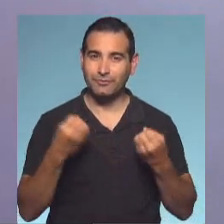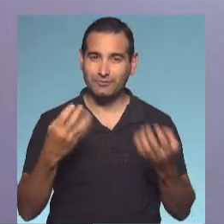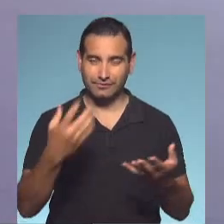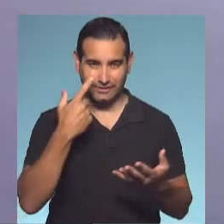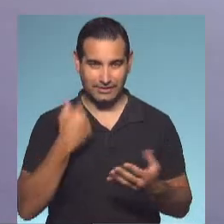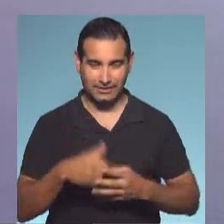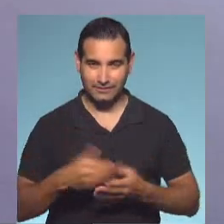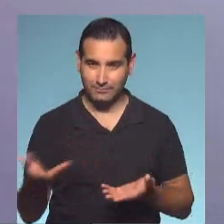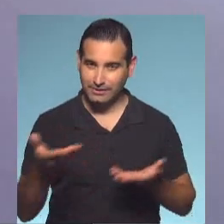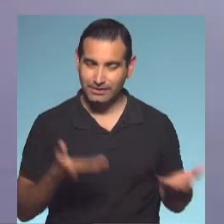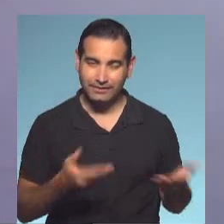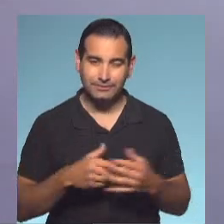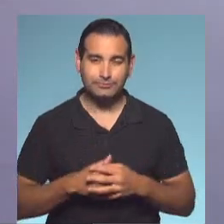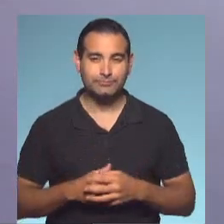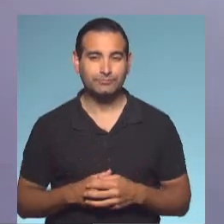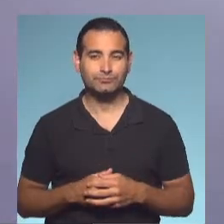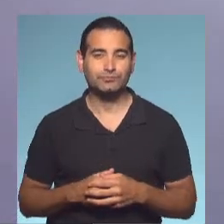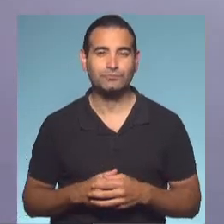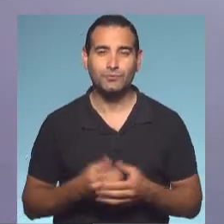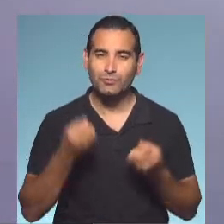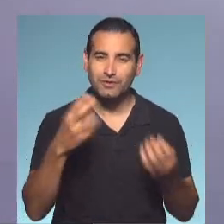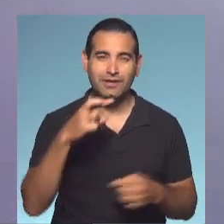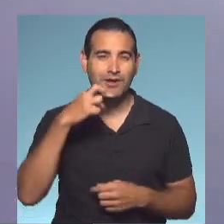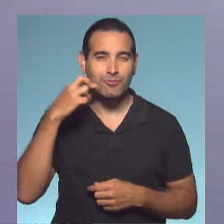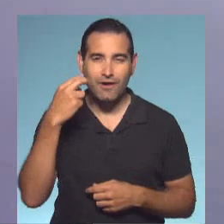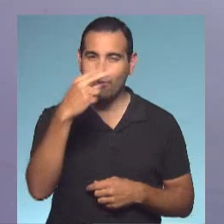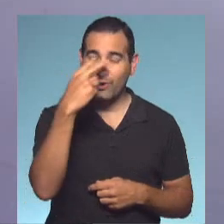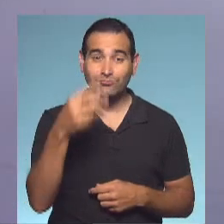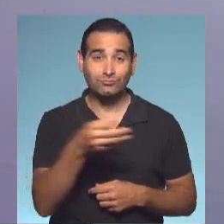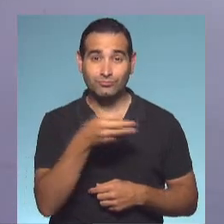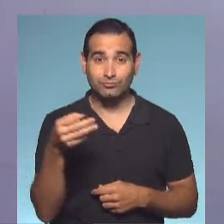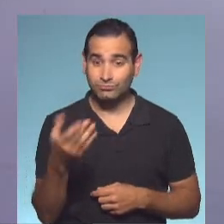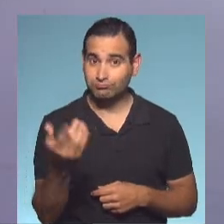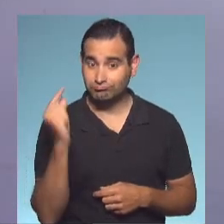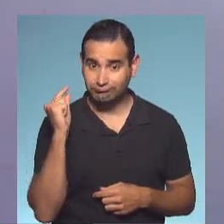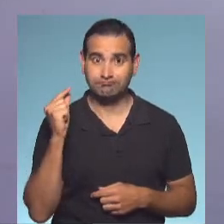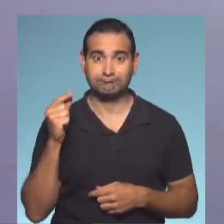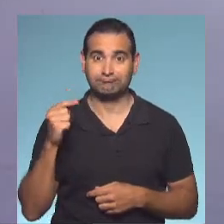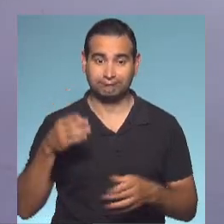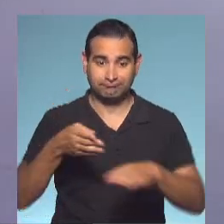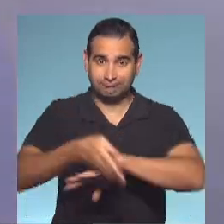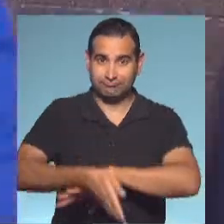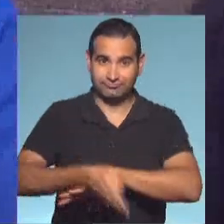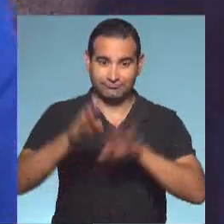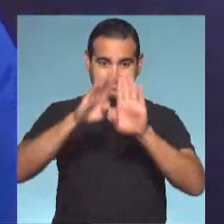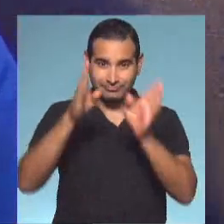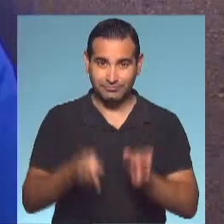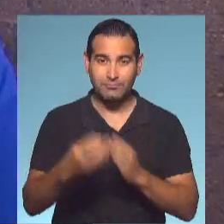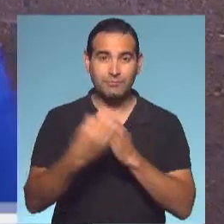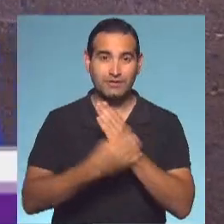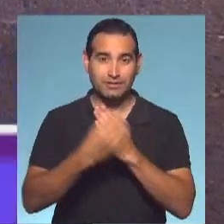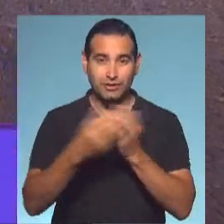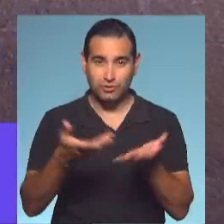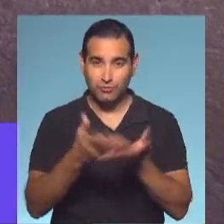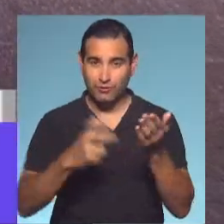día, bienvenida. ¿Cómo te va, Pablo? Verónica, lo cierto es que acaba de ingresar aquí a esta sede del Ministerio Público